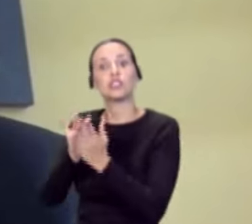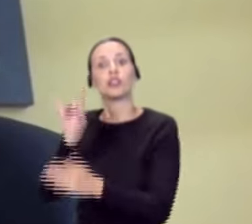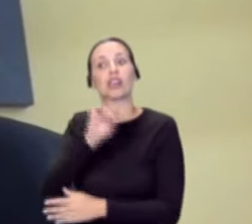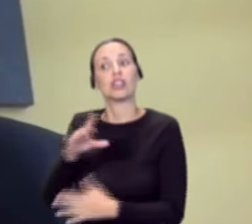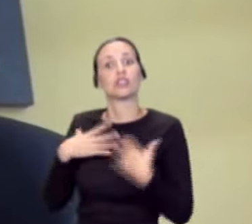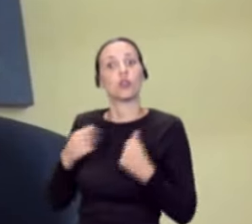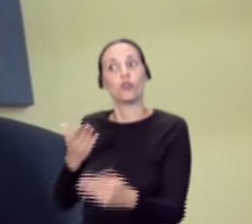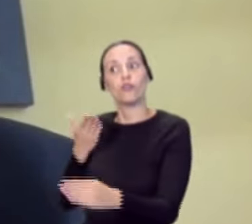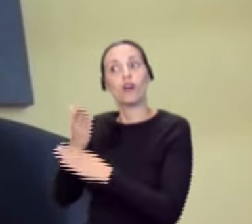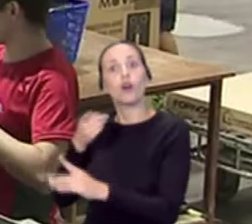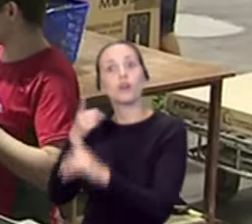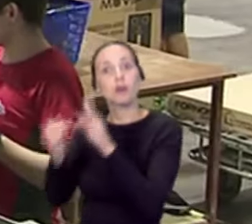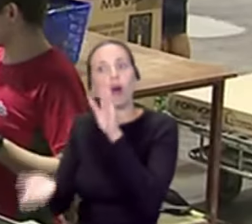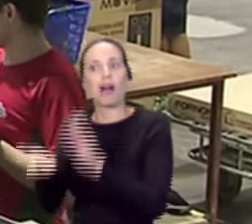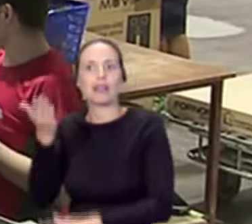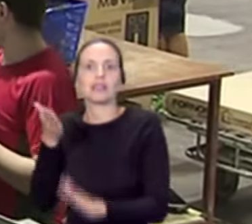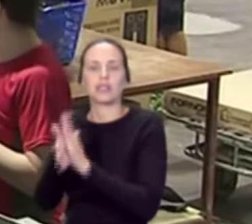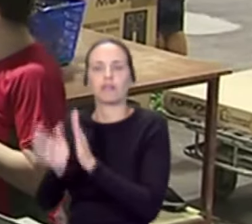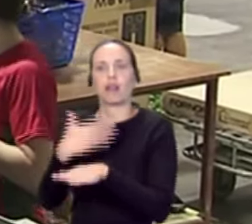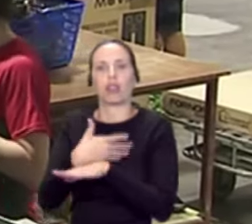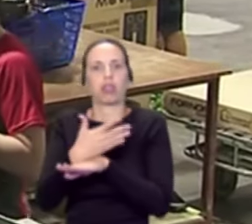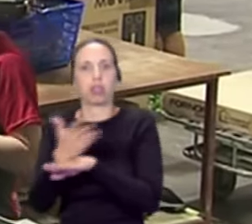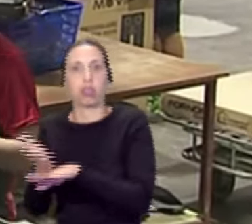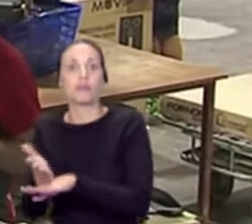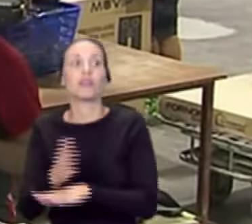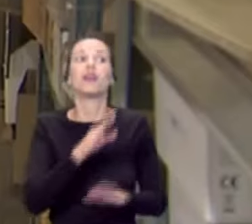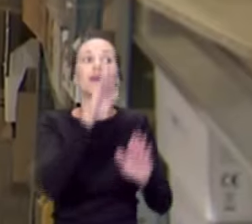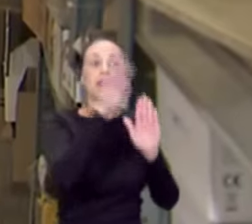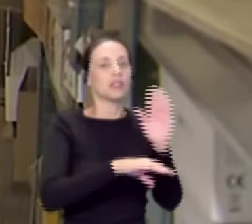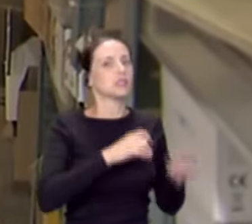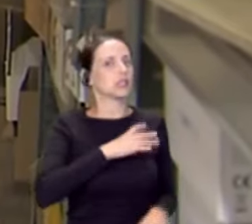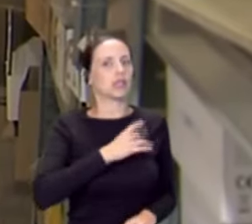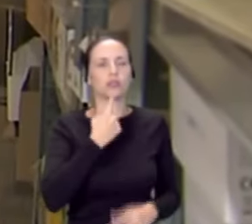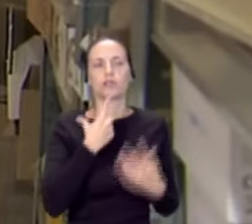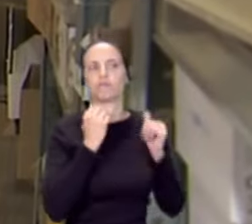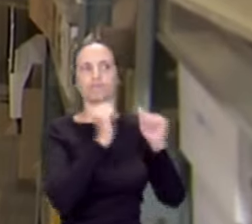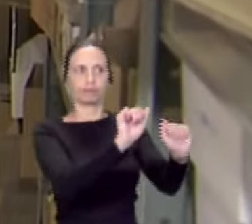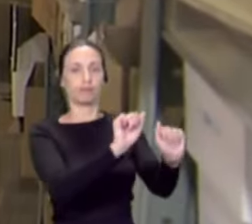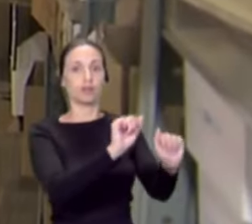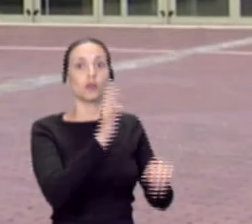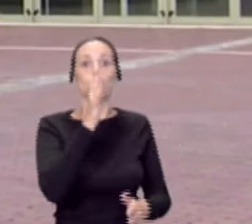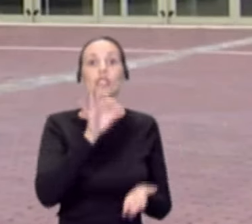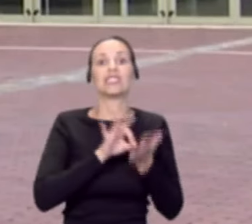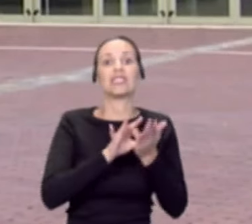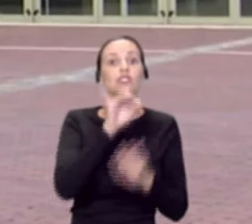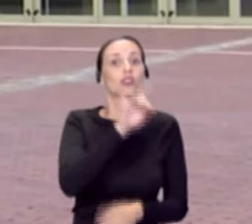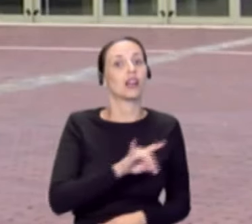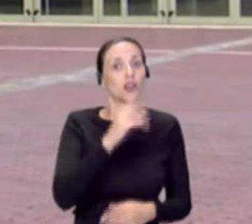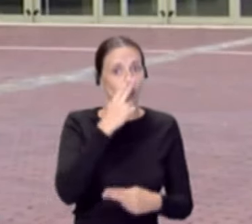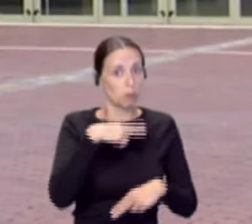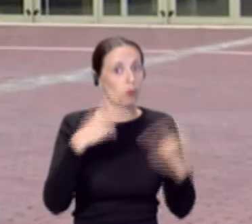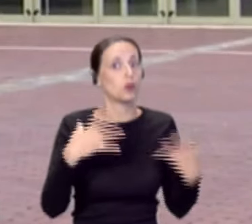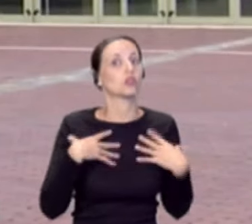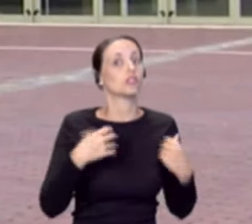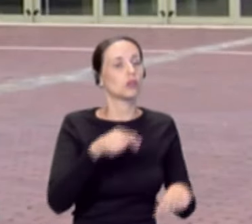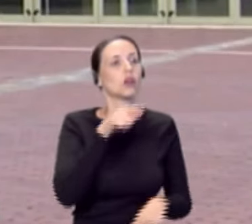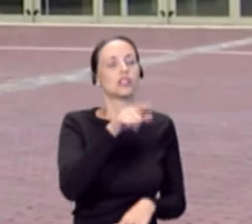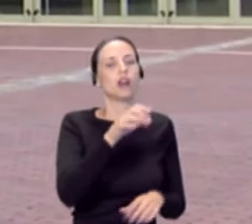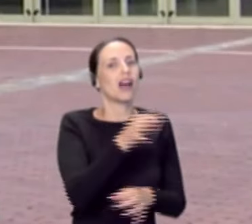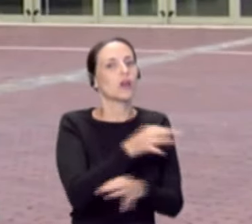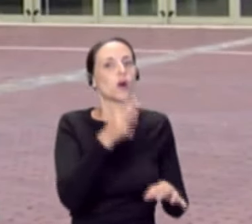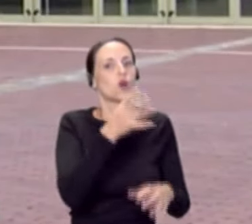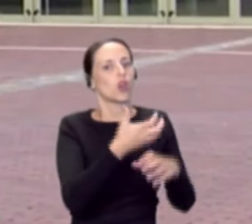¿no? Y eso se retrasa. Una medida que rechazan los sindicatos. El Servicio Público de Salud es el organismo adecuado porque es independiente a la